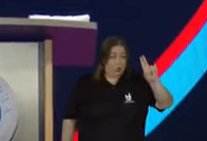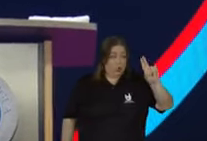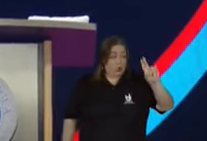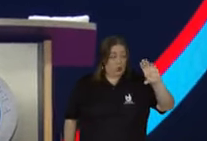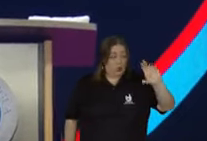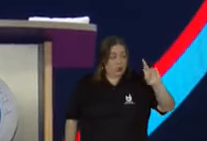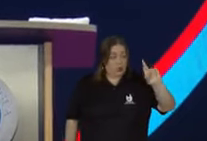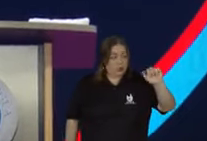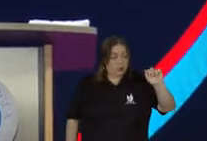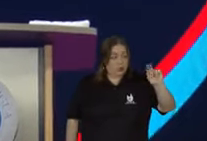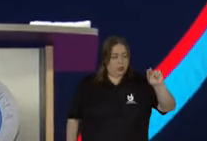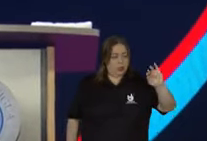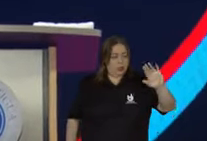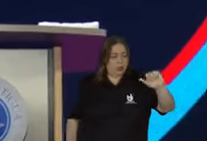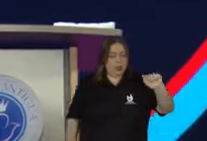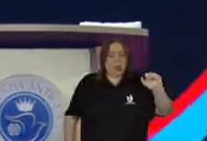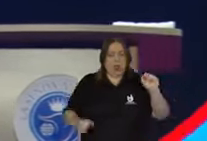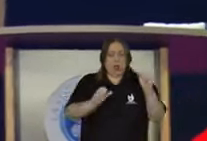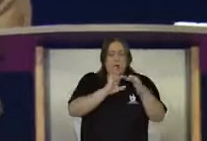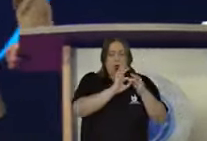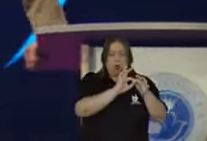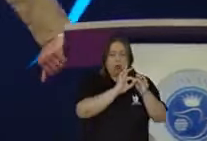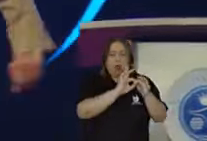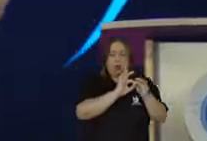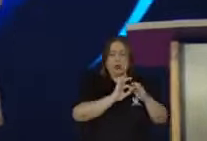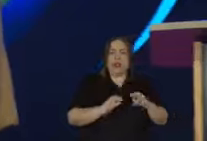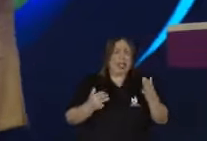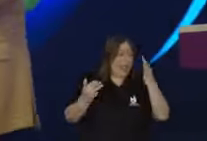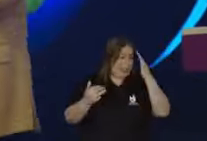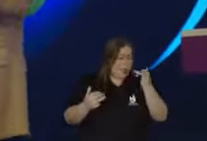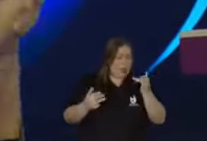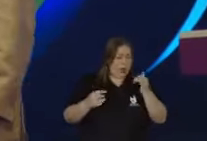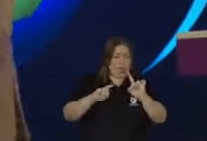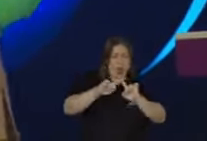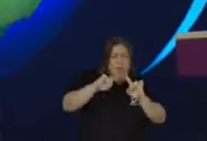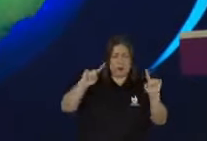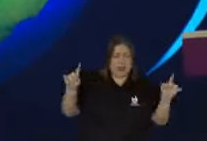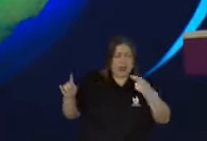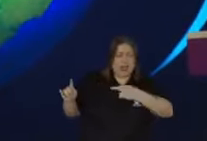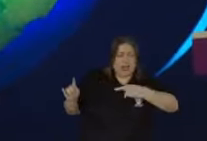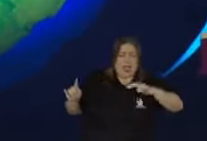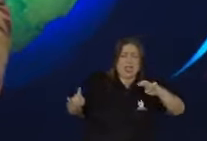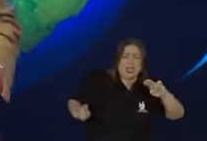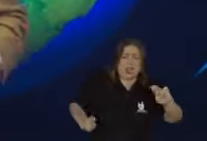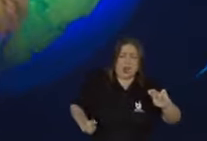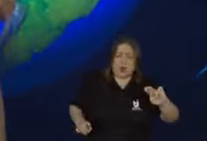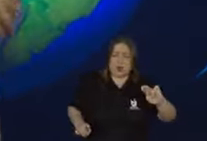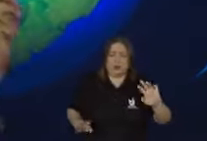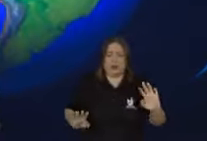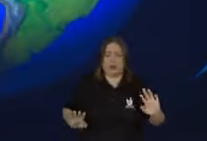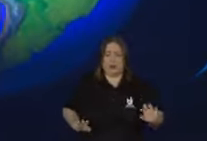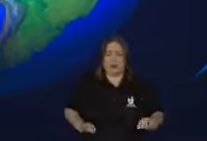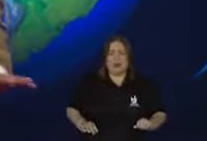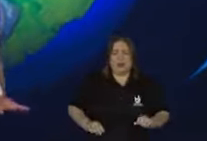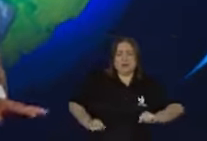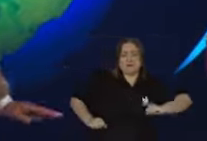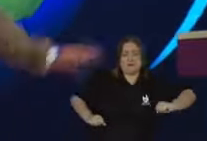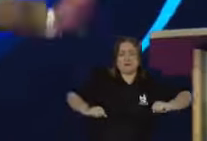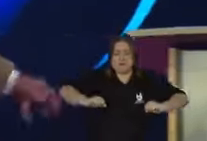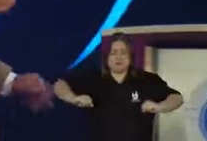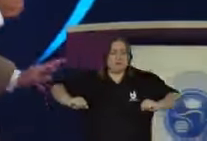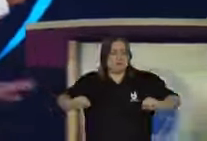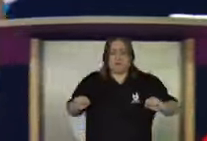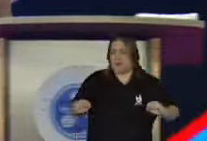ahora durante la guerra. Se olvidaron de las diferencias doctrinales, se olvidaron si uno levantaba la mano izquierda y el otro el taco derecho, se olvidaron